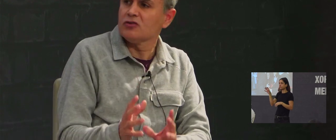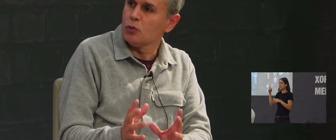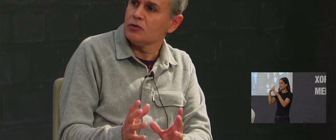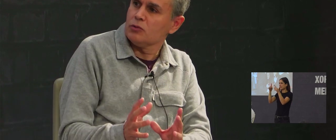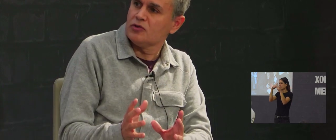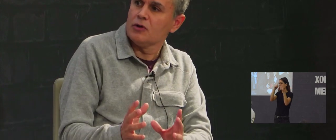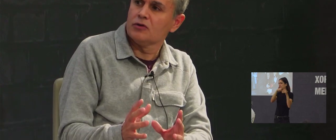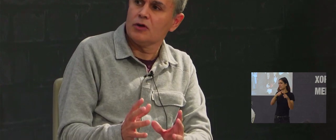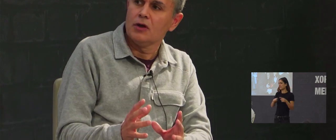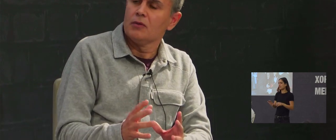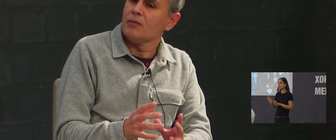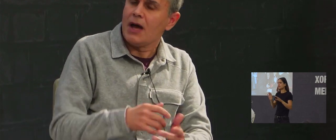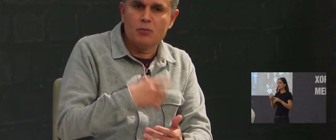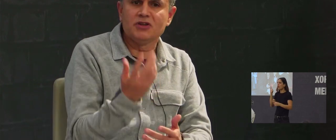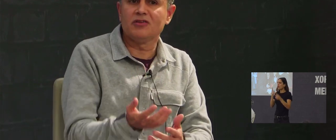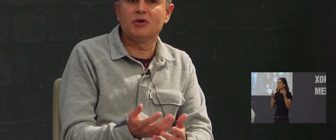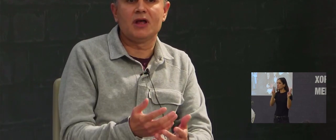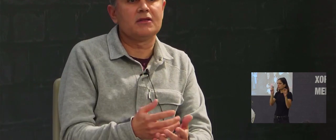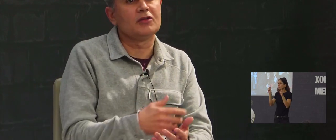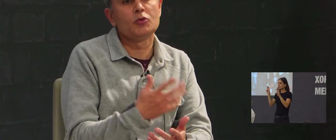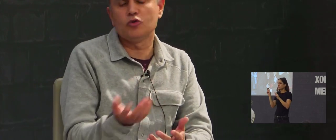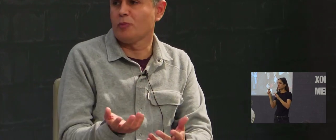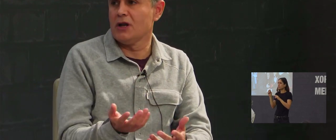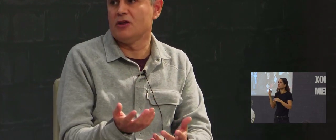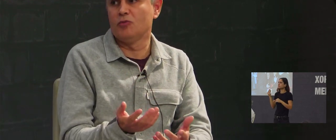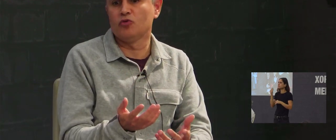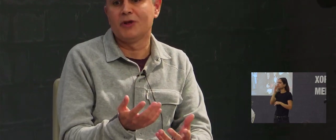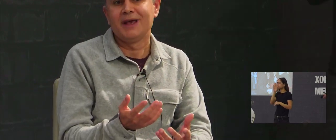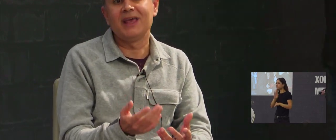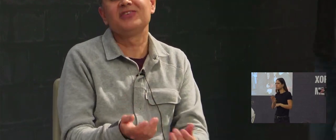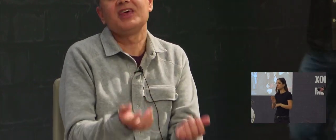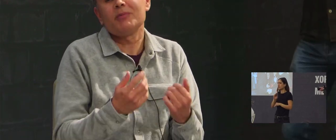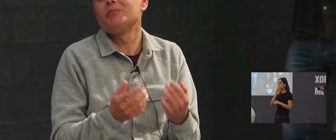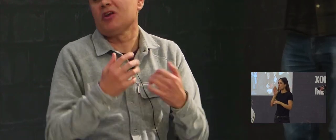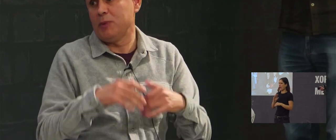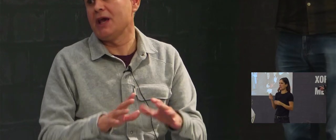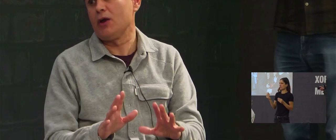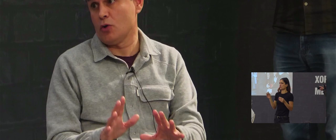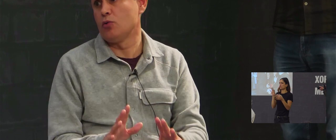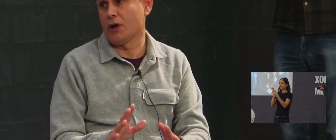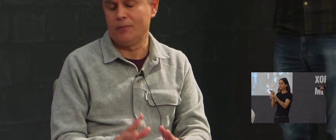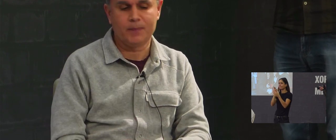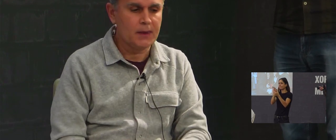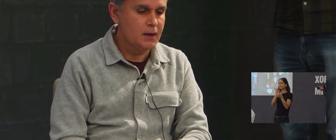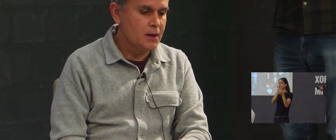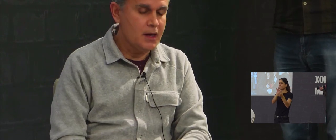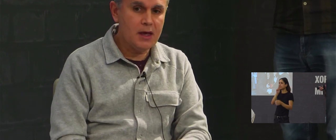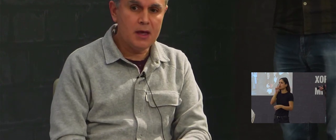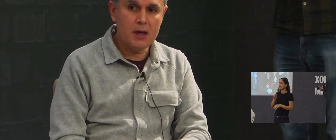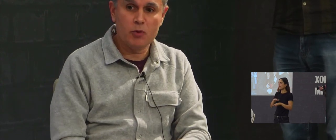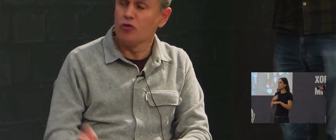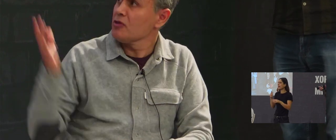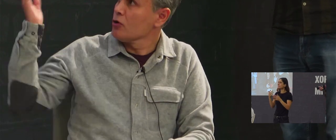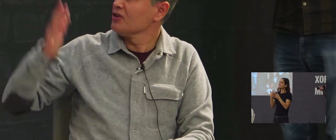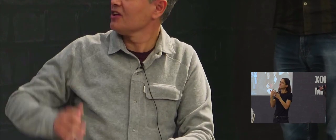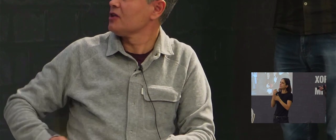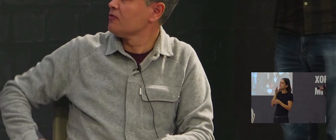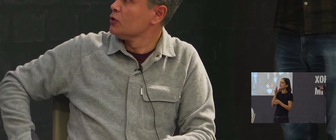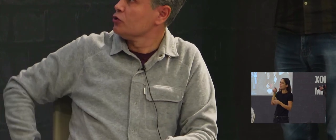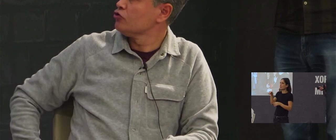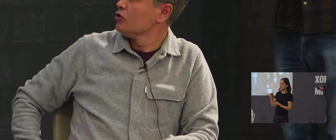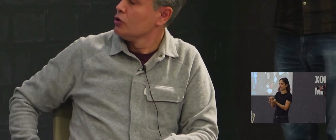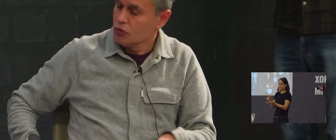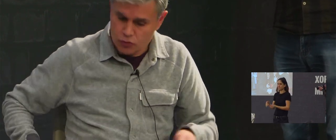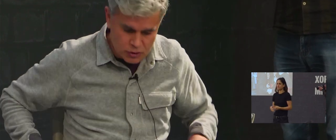en algunhas cuestións hai moitas semellanzas, hai moitos paralelismos que serven para explicar o que ocorre. Por iso empezo con estas